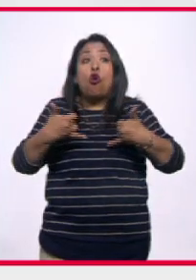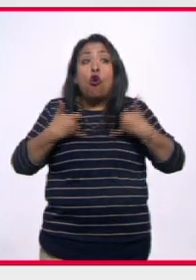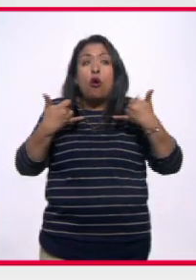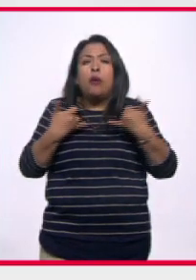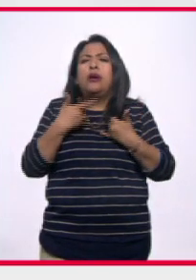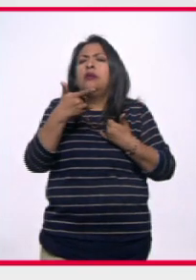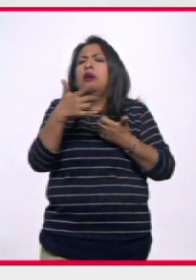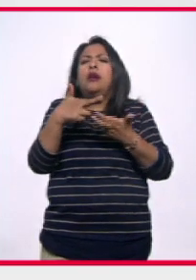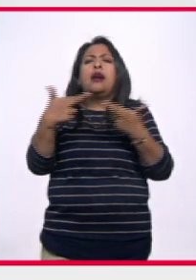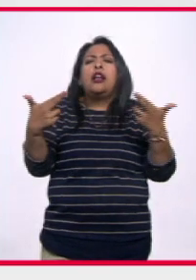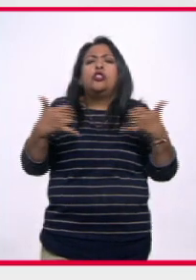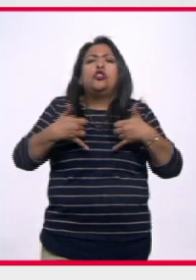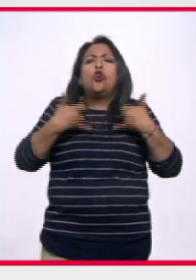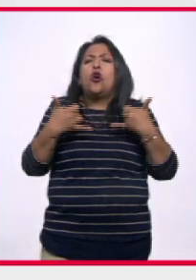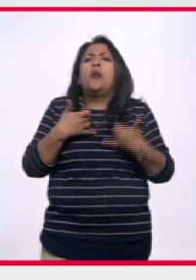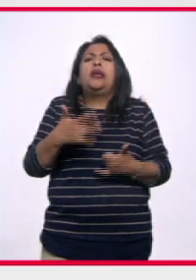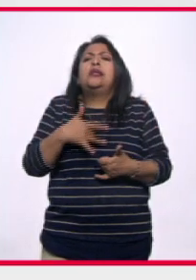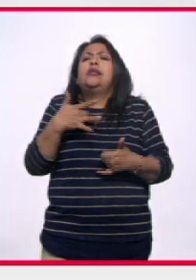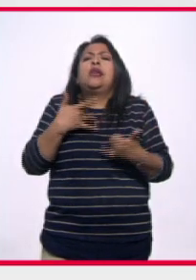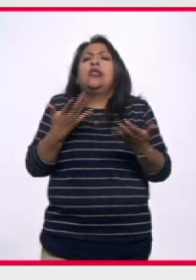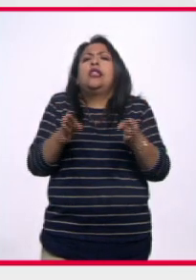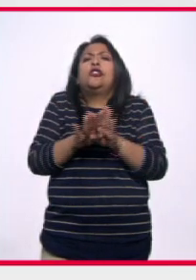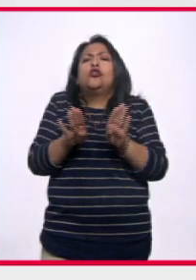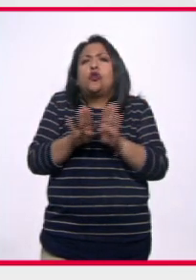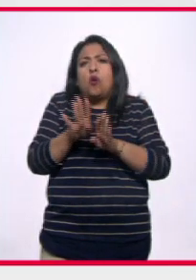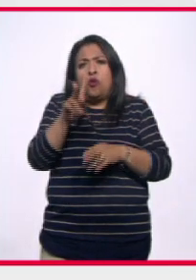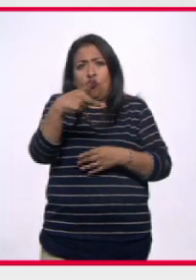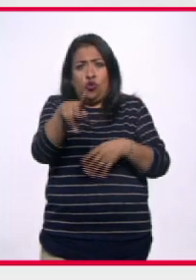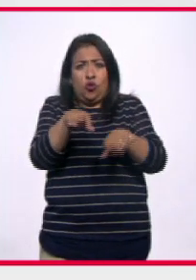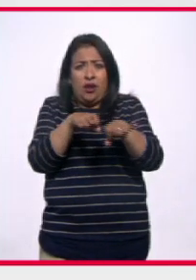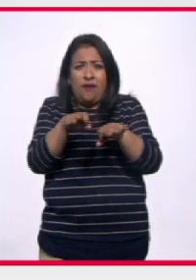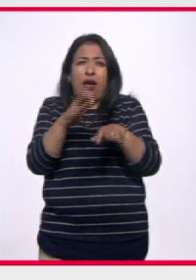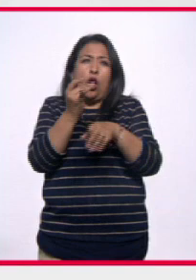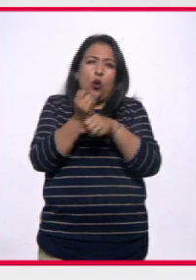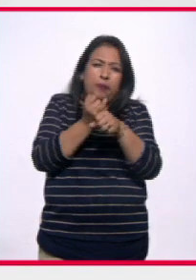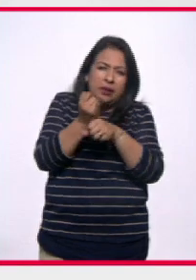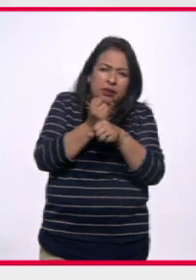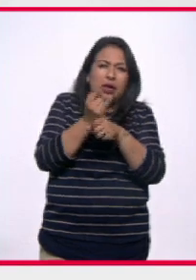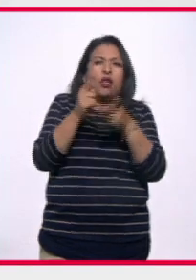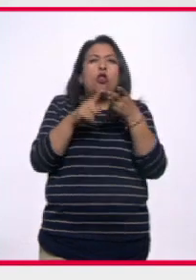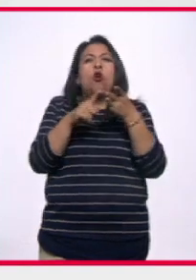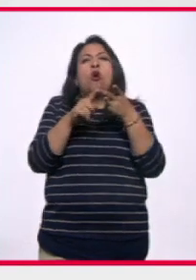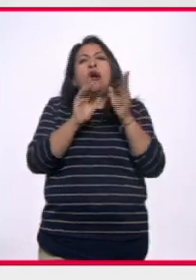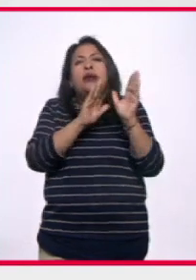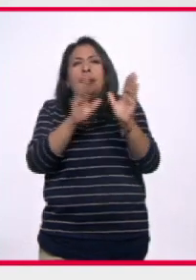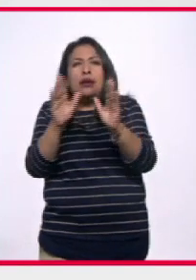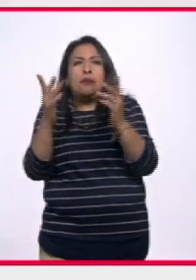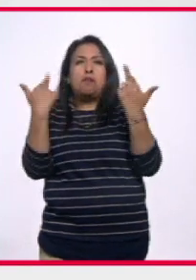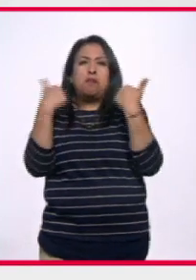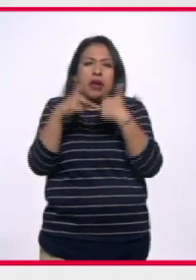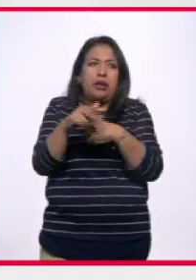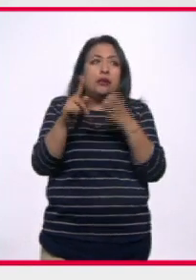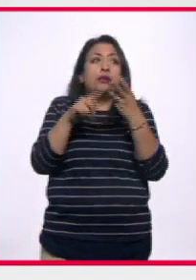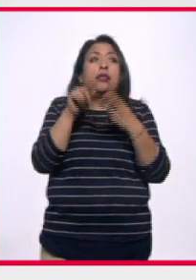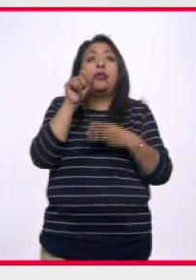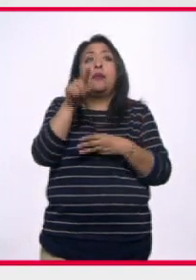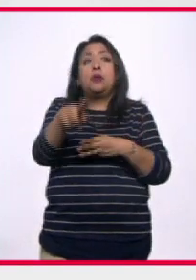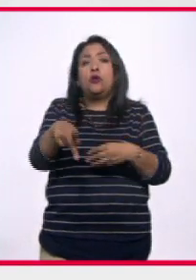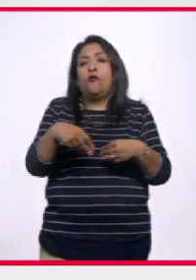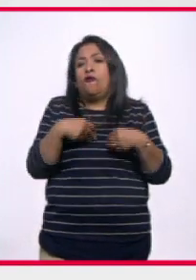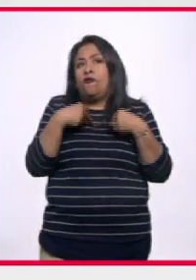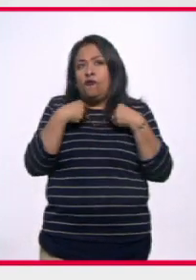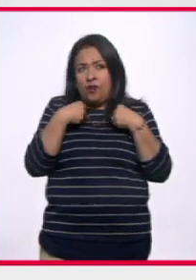da tu relación con los jóvenes tanto tu trabajo como investigadora como académica pero también a tu